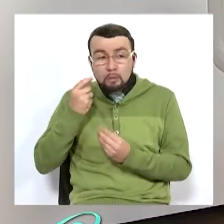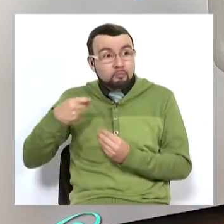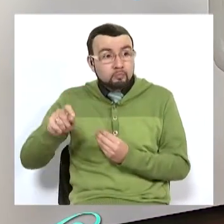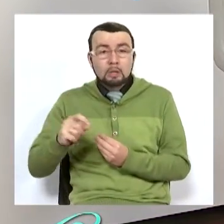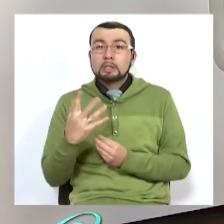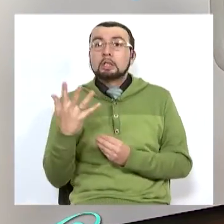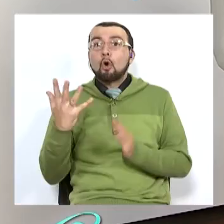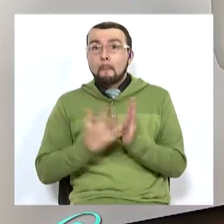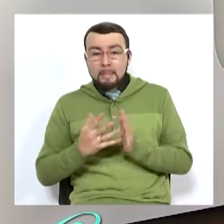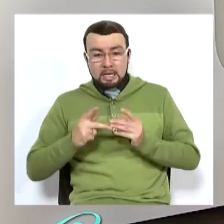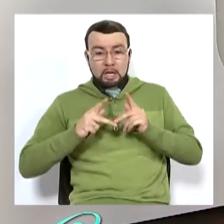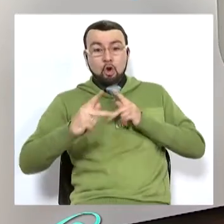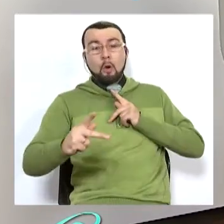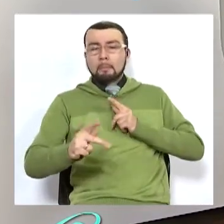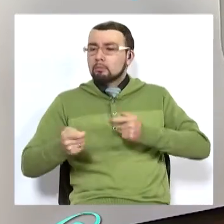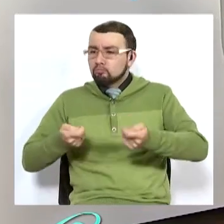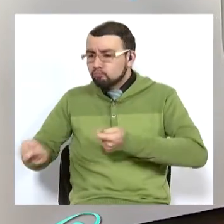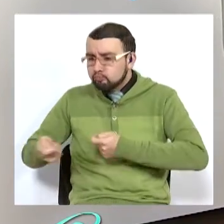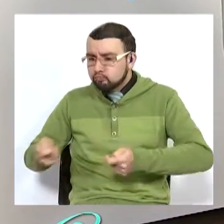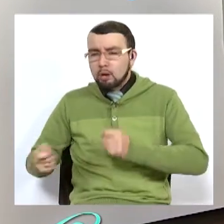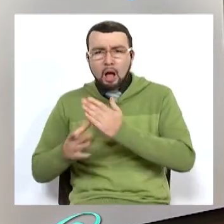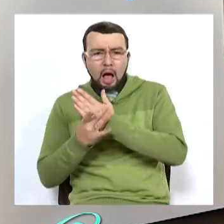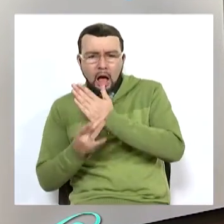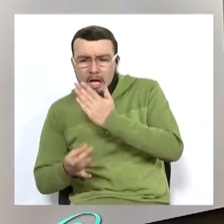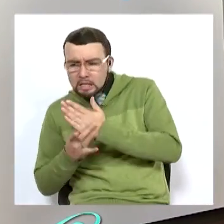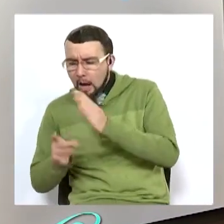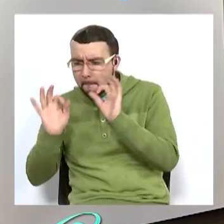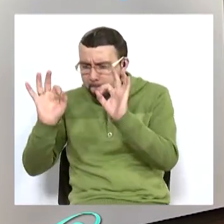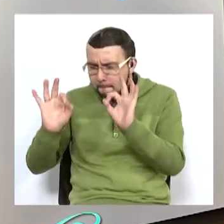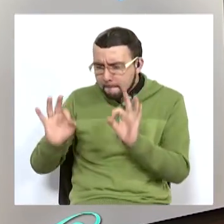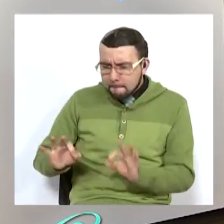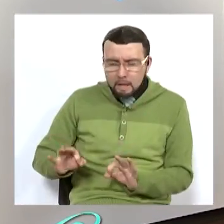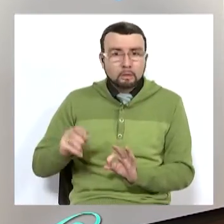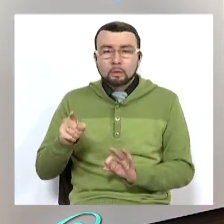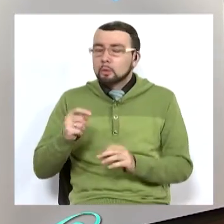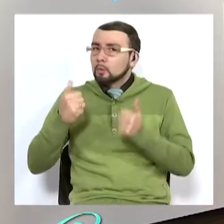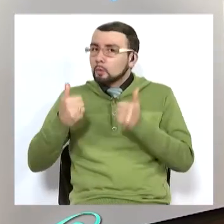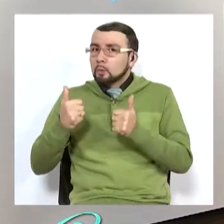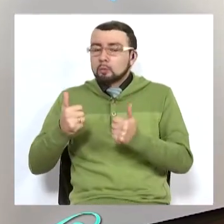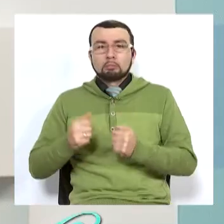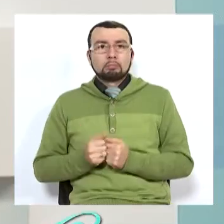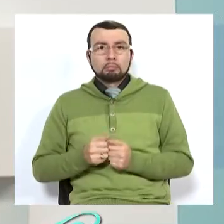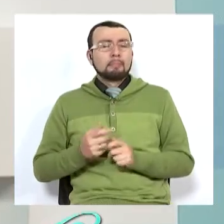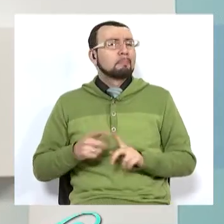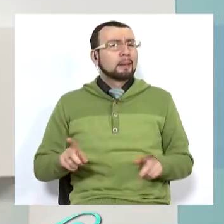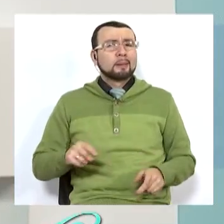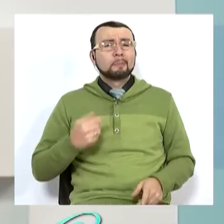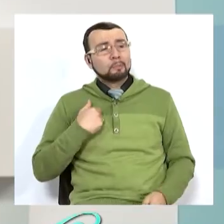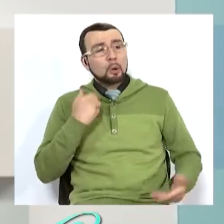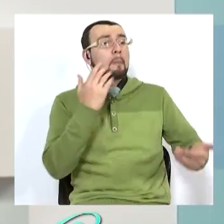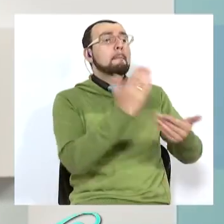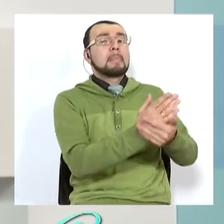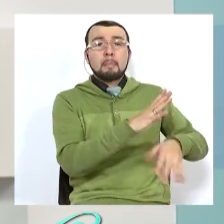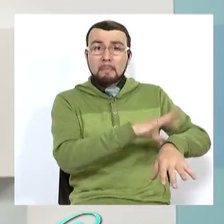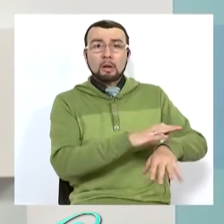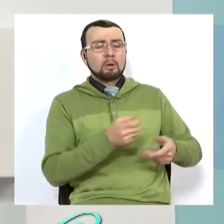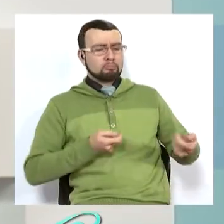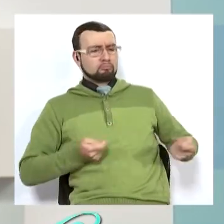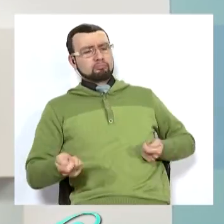los 5.000 y cambiarle el aceite y el papel no lo pegan ahí todo el día en el tablero. Pero ¿cada cuánto estamos yendo al chequeo